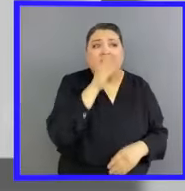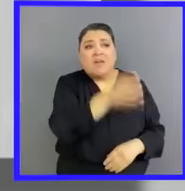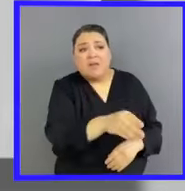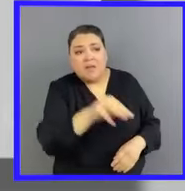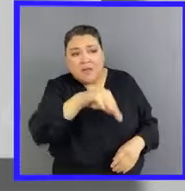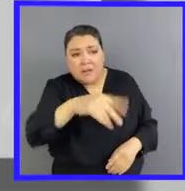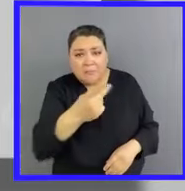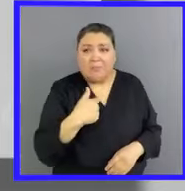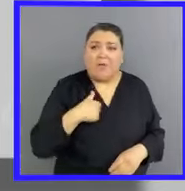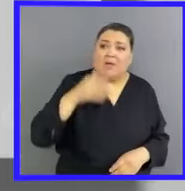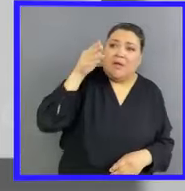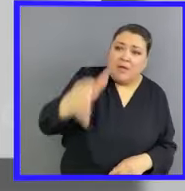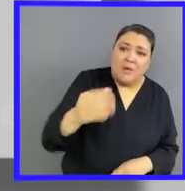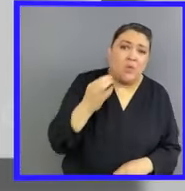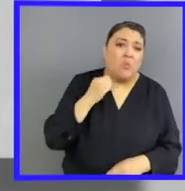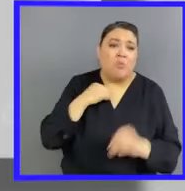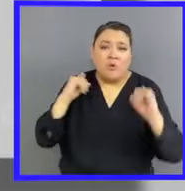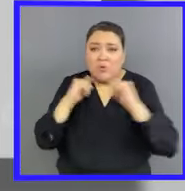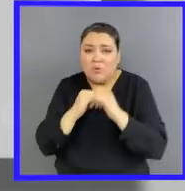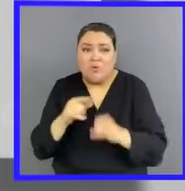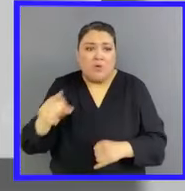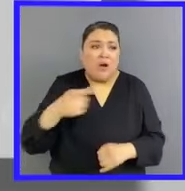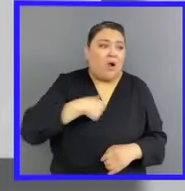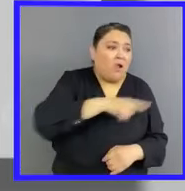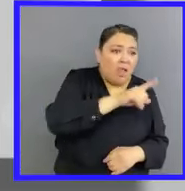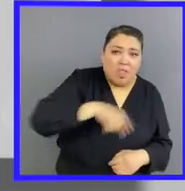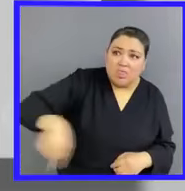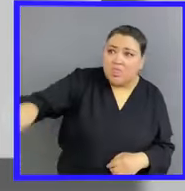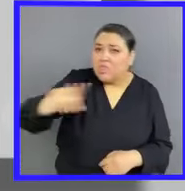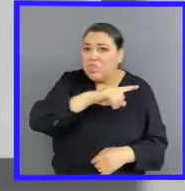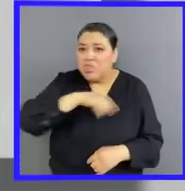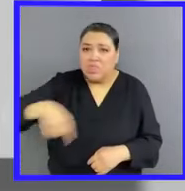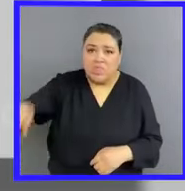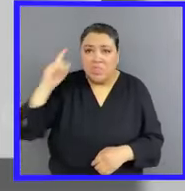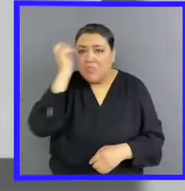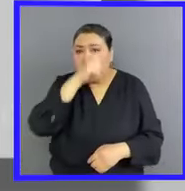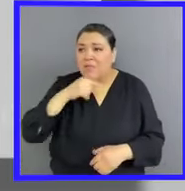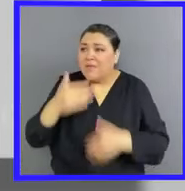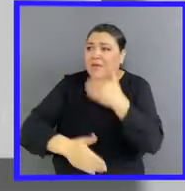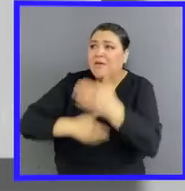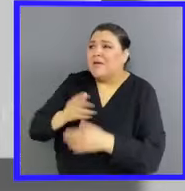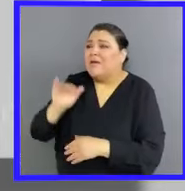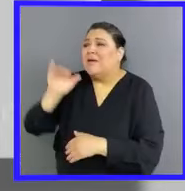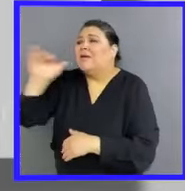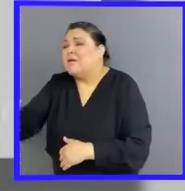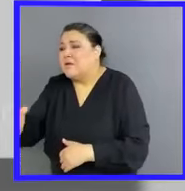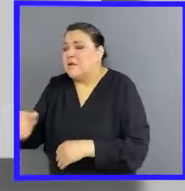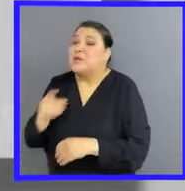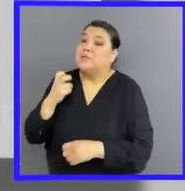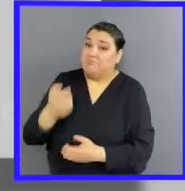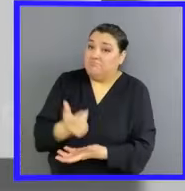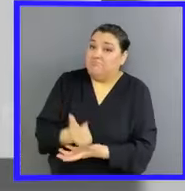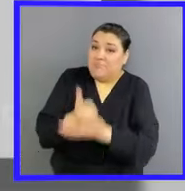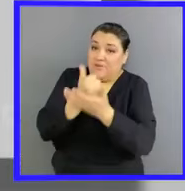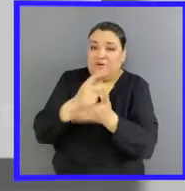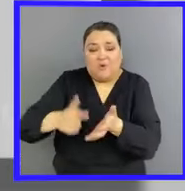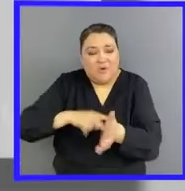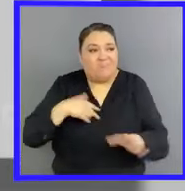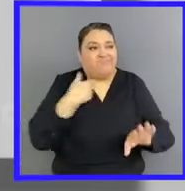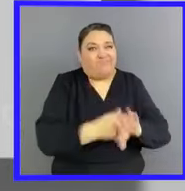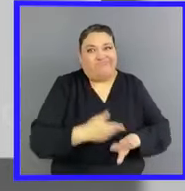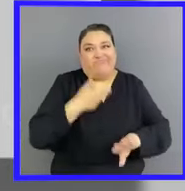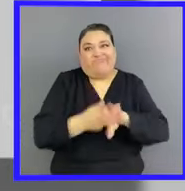la Defensoría, ya me traen. Entonces creo que eso pues se relaciona mucho con la revictimización, con